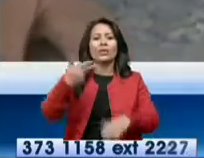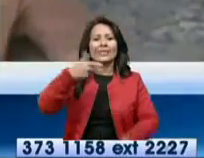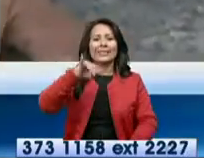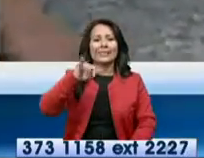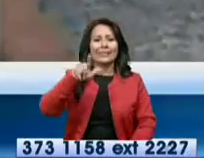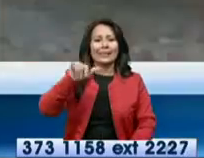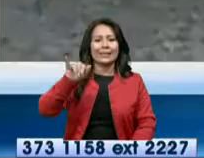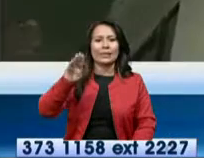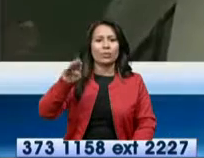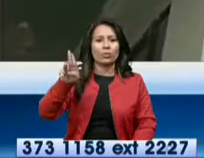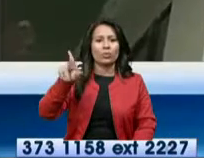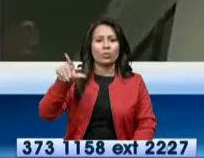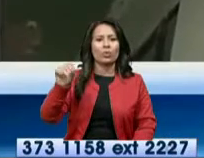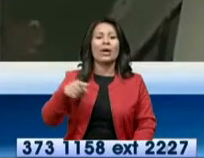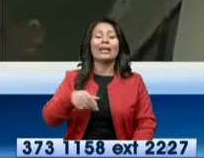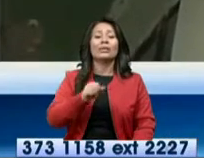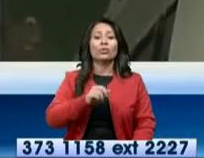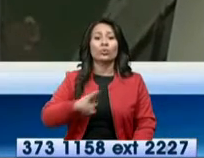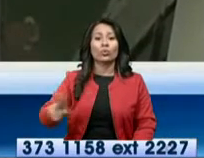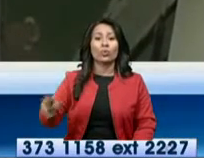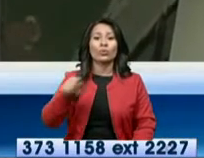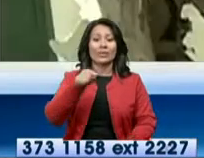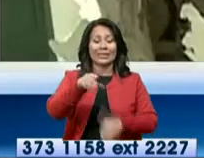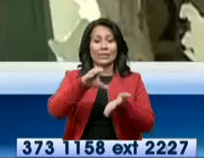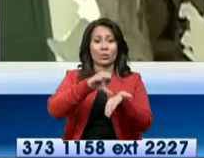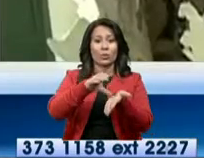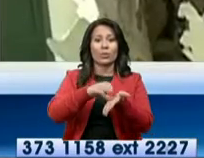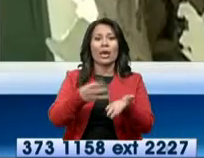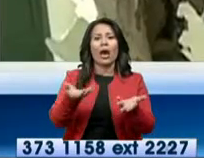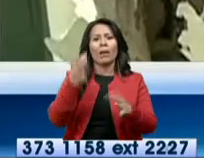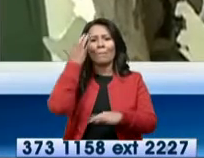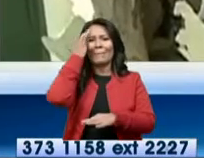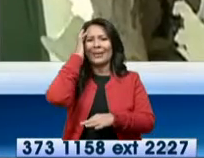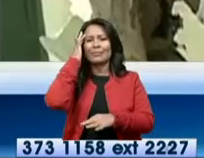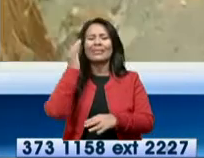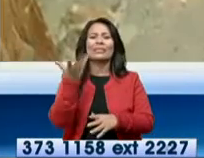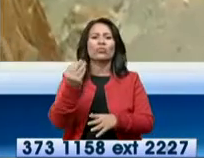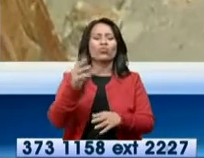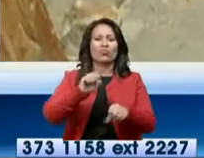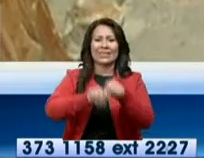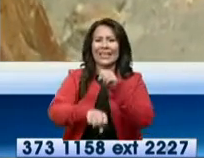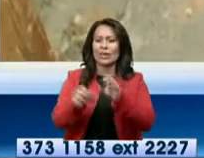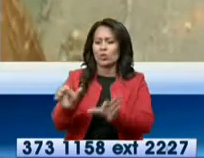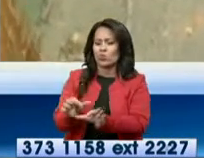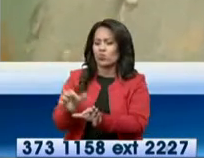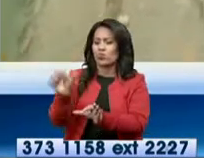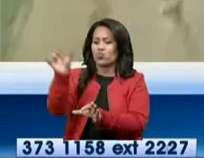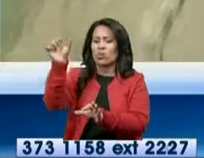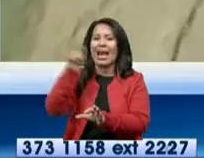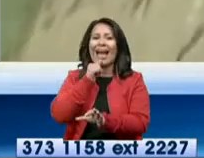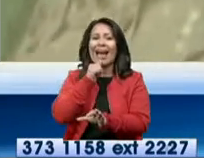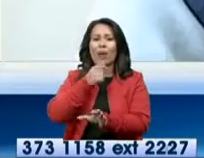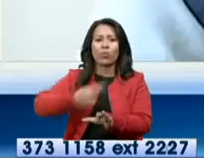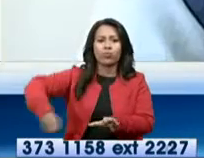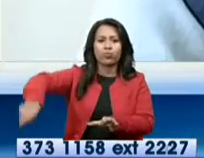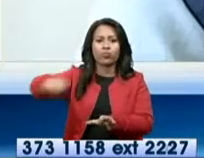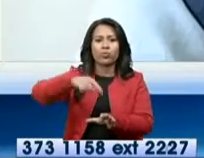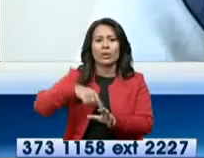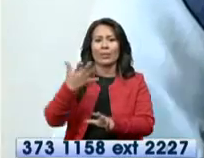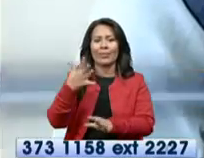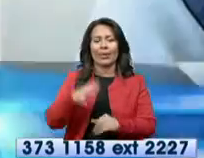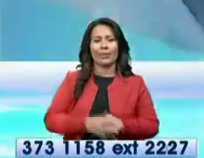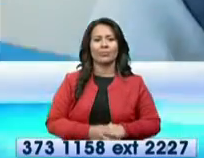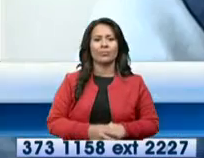al sur de la ciudad. Las autoridades del EMAPS en el trayecto no detectaron daños en la tubería ni en el sistema de agua potable. Las redes